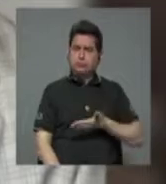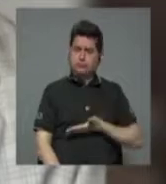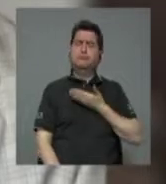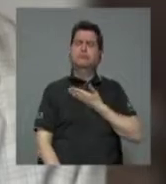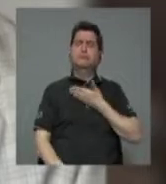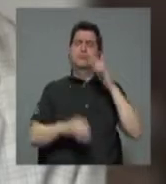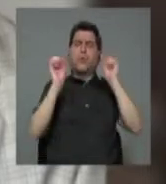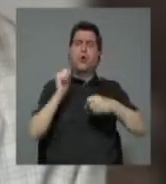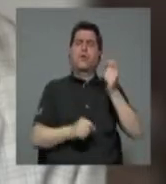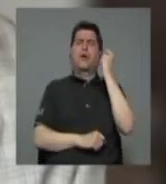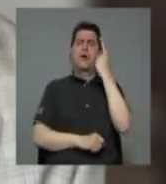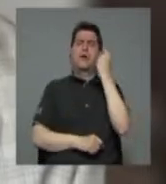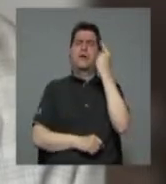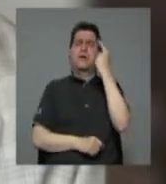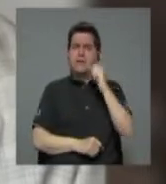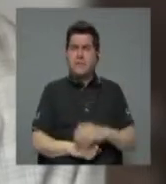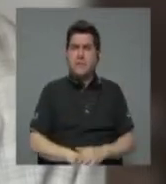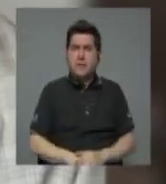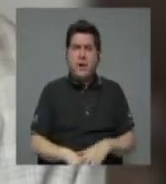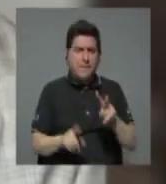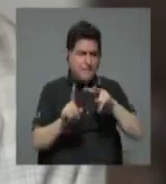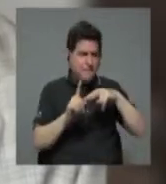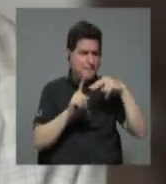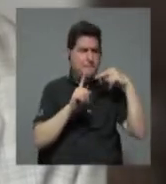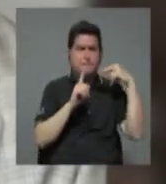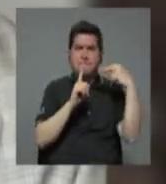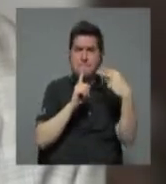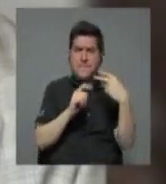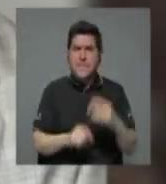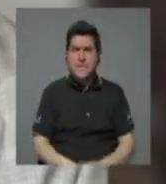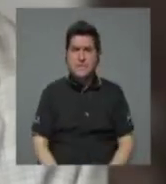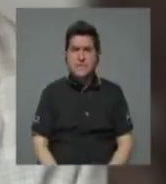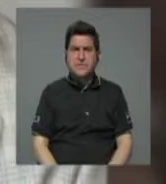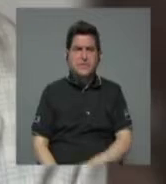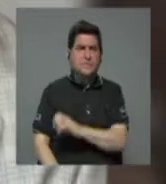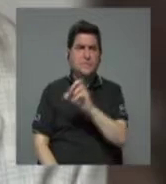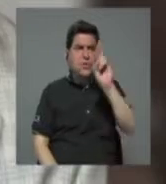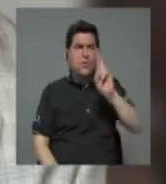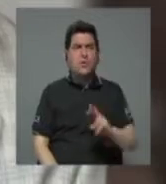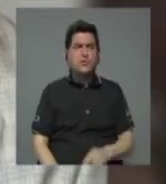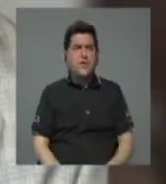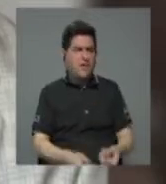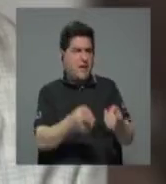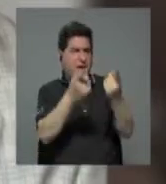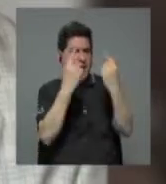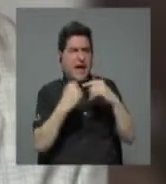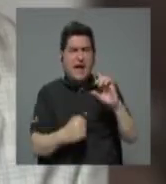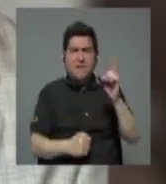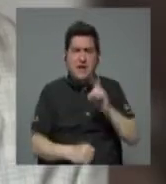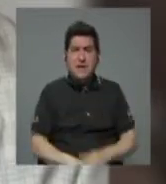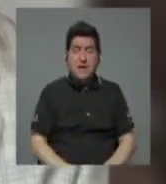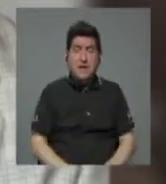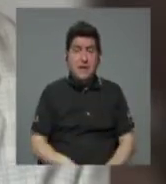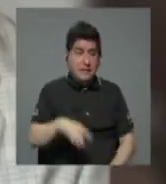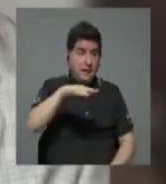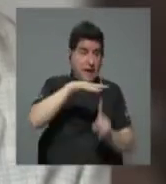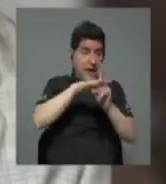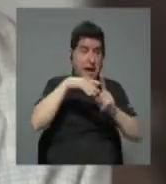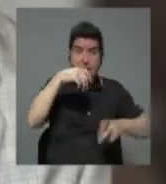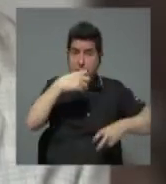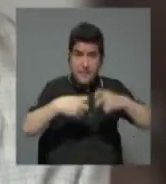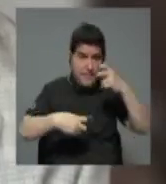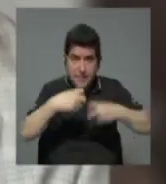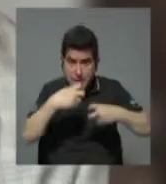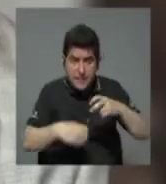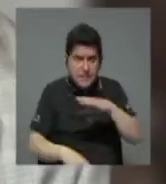permitió entender una visión de dónde venía Costa Rica, dónde enfrenta esa crisis